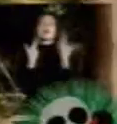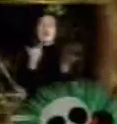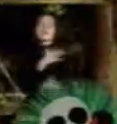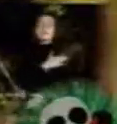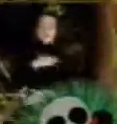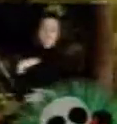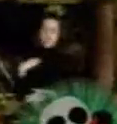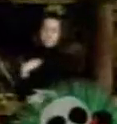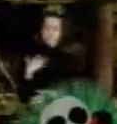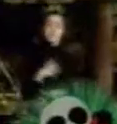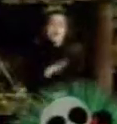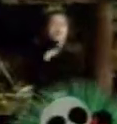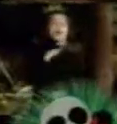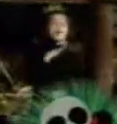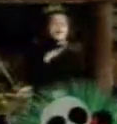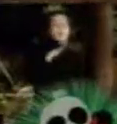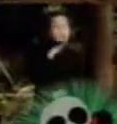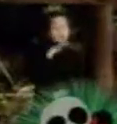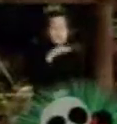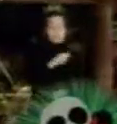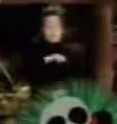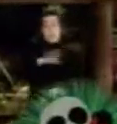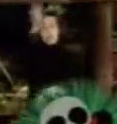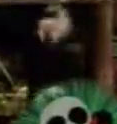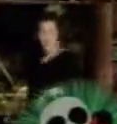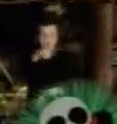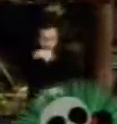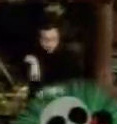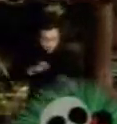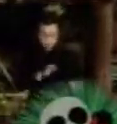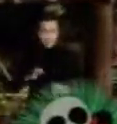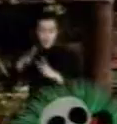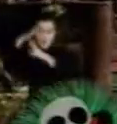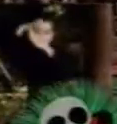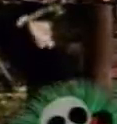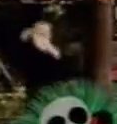islas. Porque para España somos unos